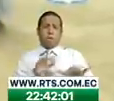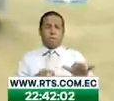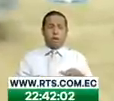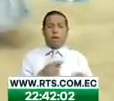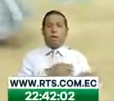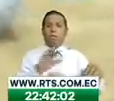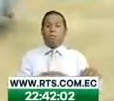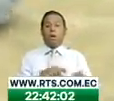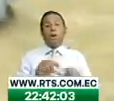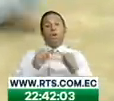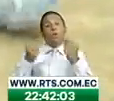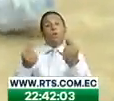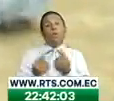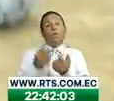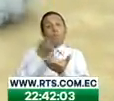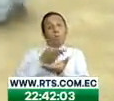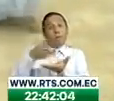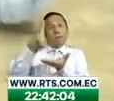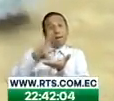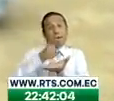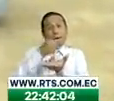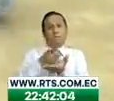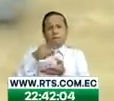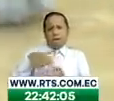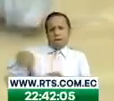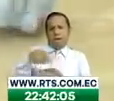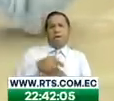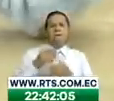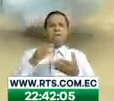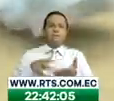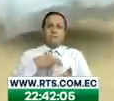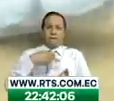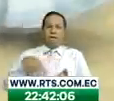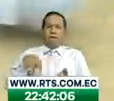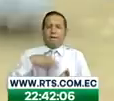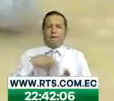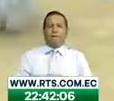habilidades bailando melodías de Guayaquil.